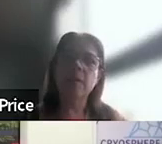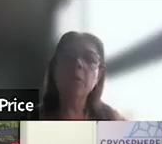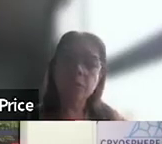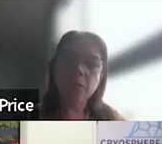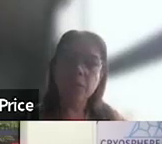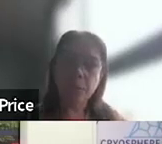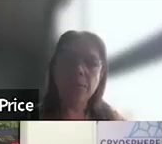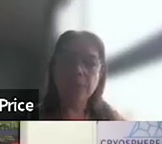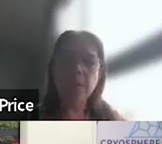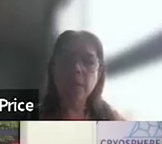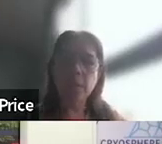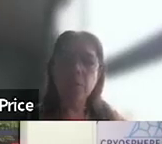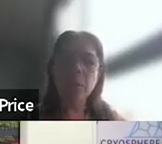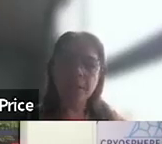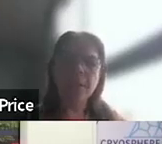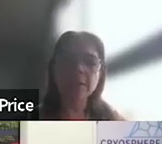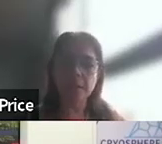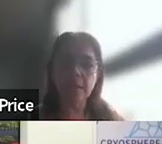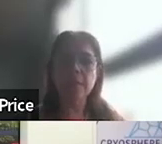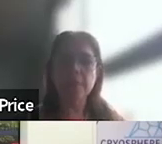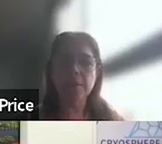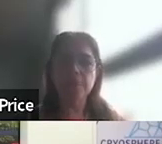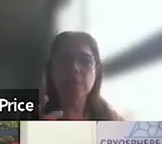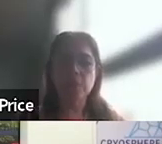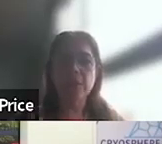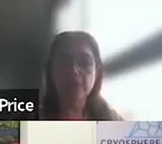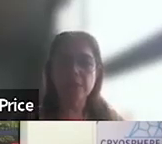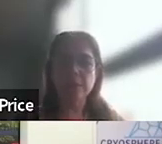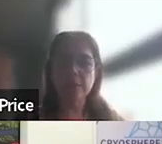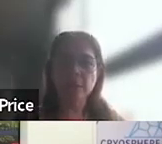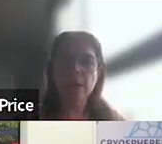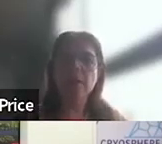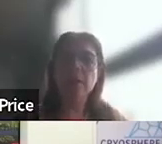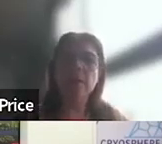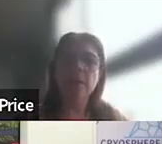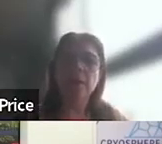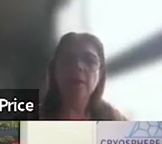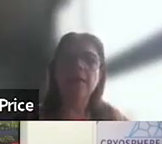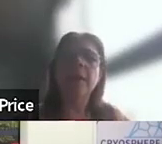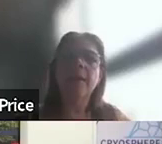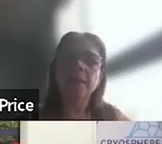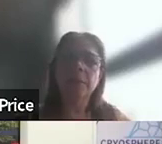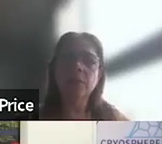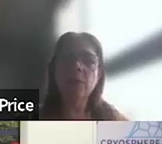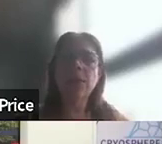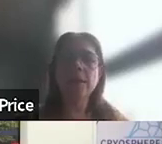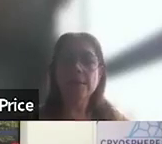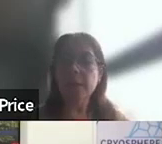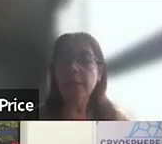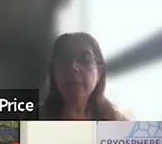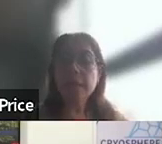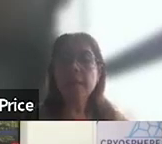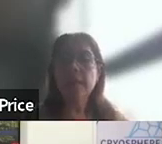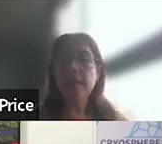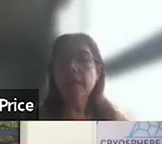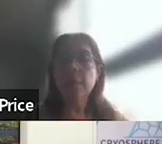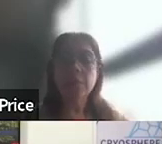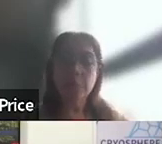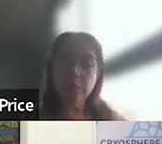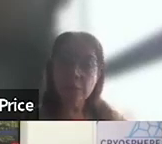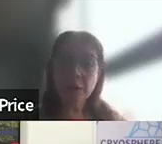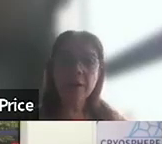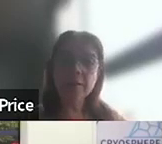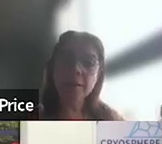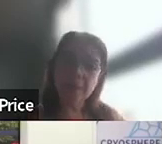el compromiso que pueden tener cada uno de los países en la representación de la iniciativa en espacios globales y en